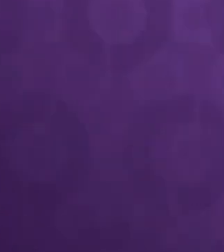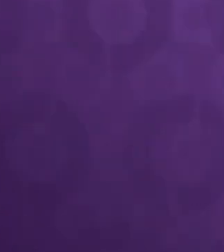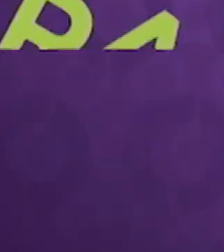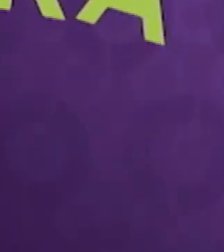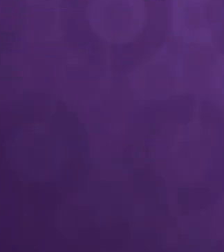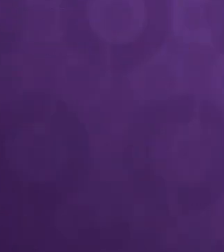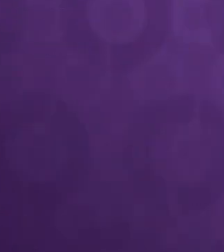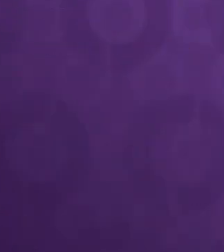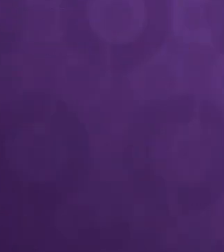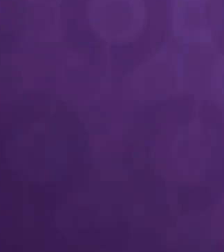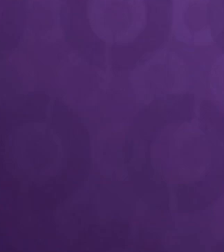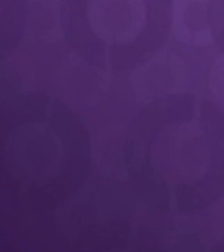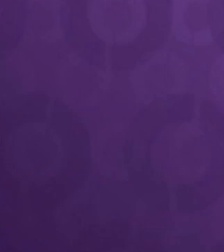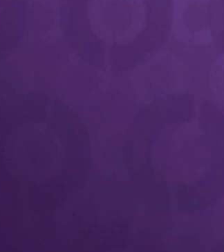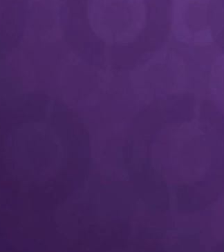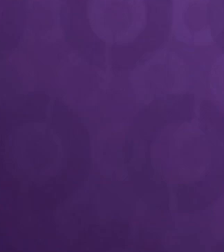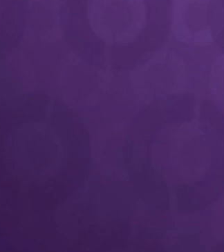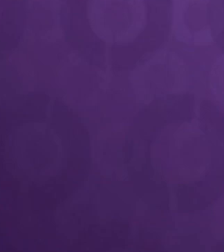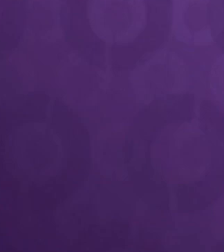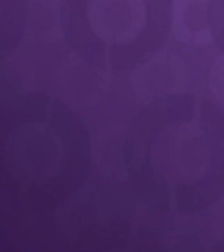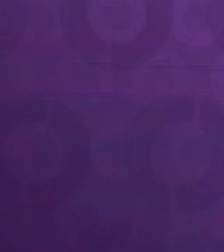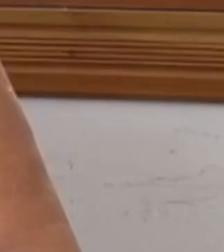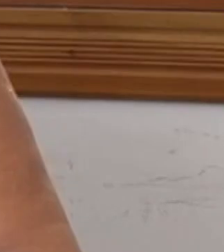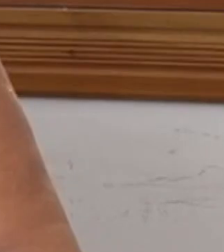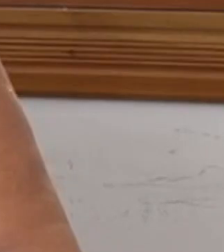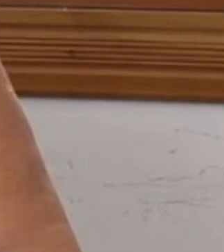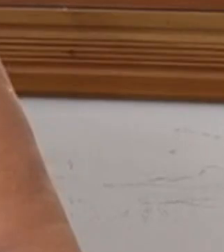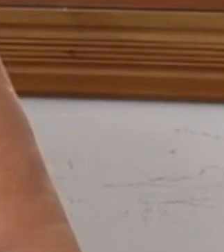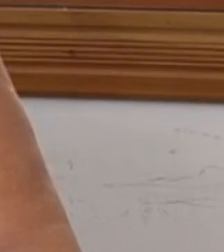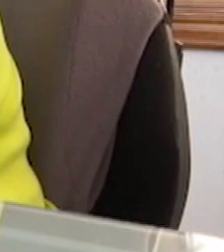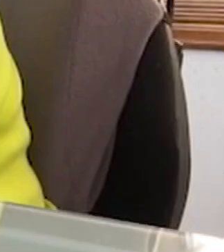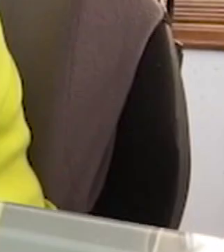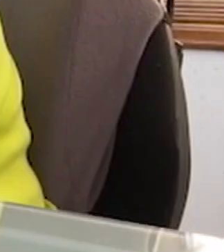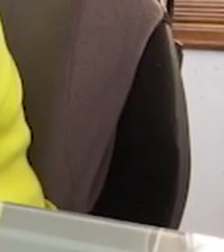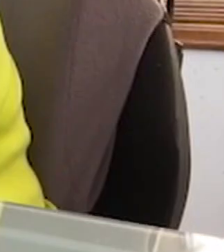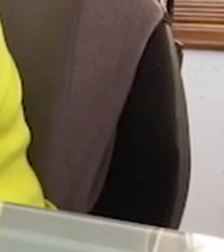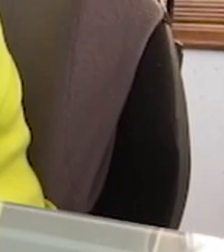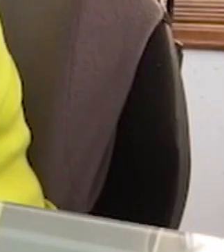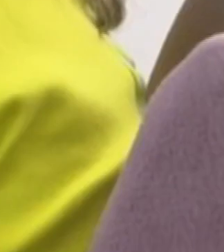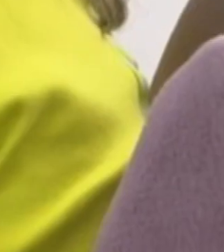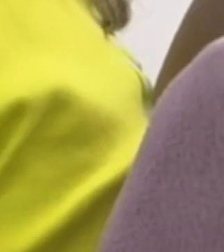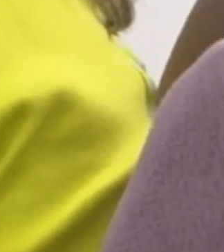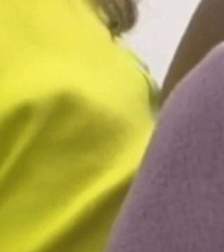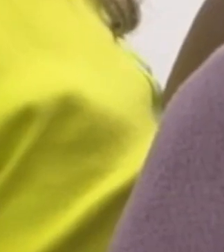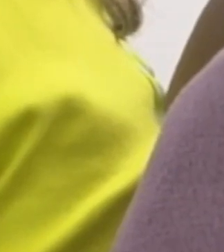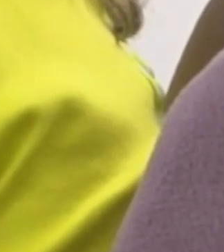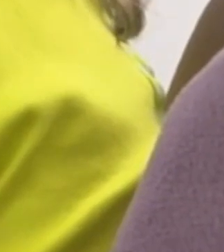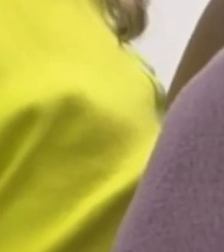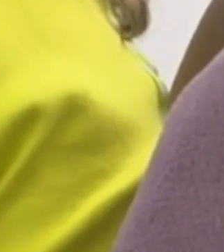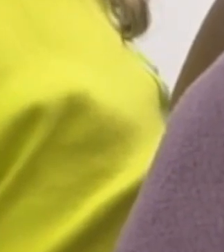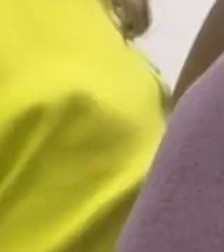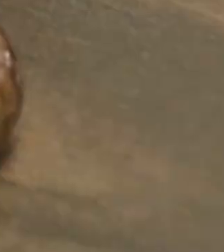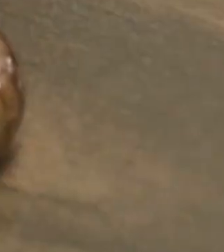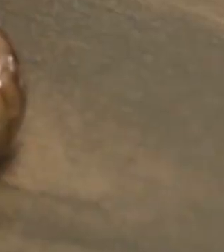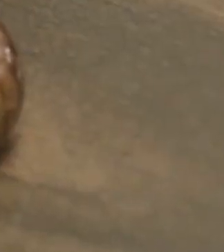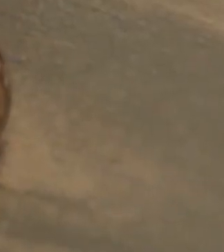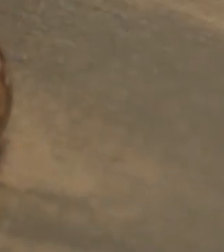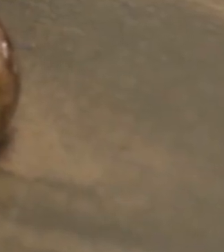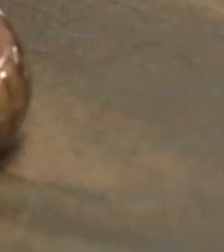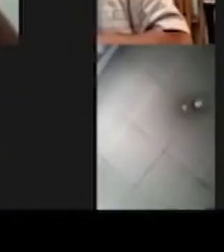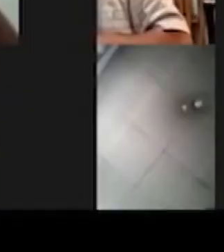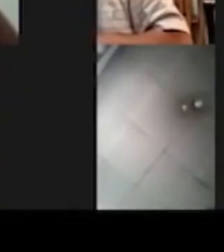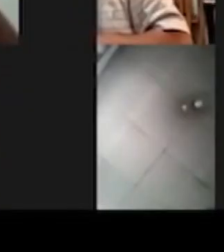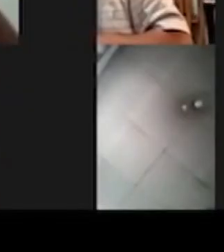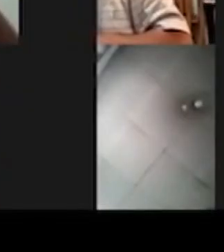En La Voz de la Experiencia, Nivaira Pereira habla sobre los beneficios del uso de las nuevas tecnologías para las personas adultas mayores.